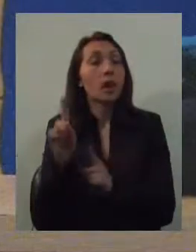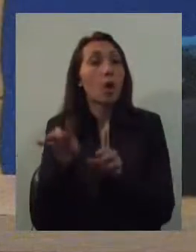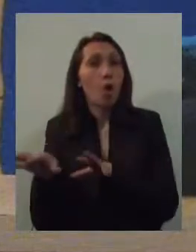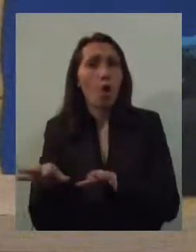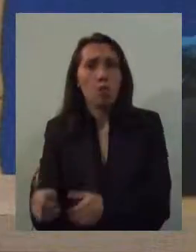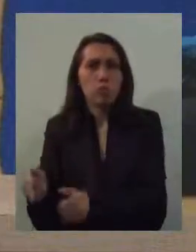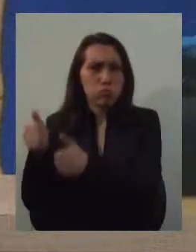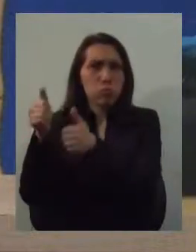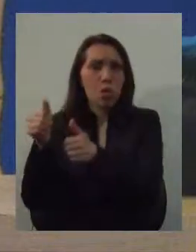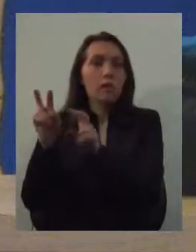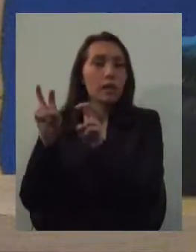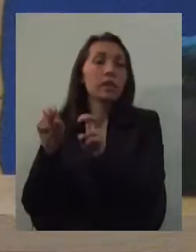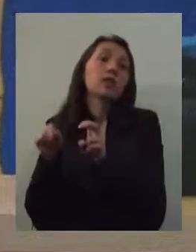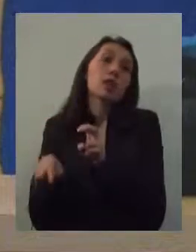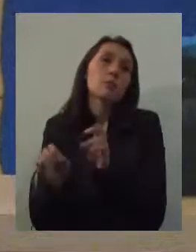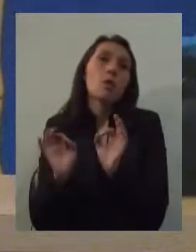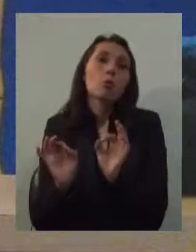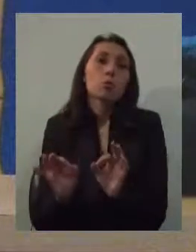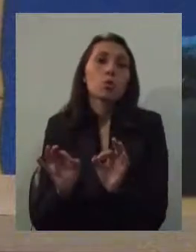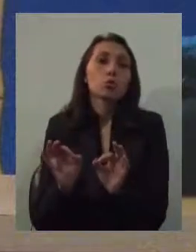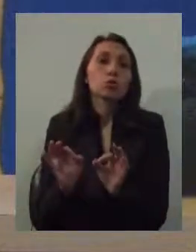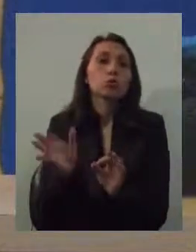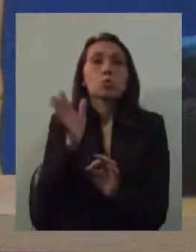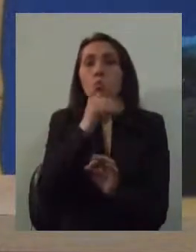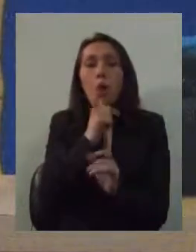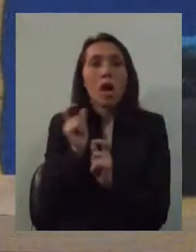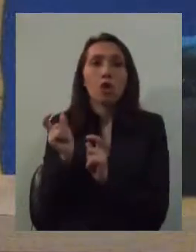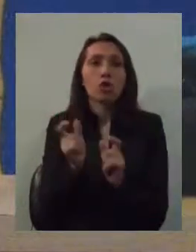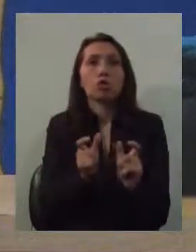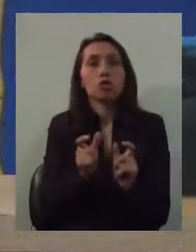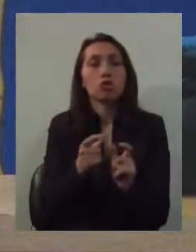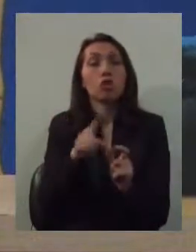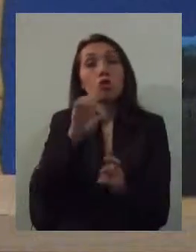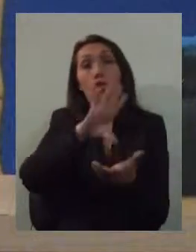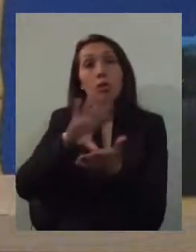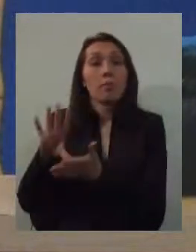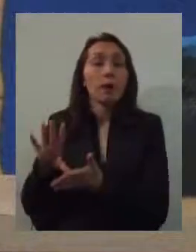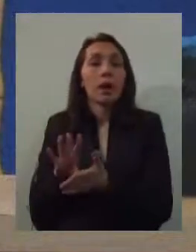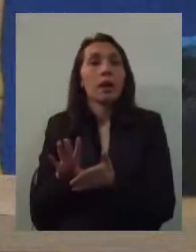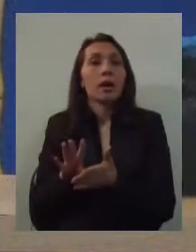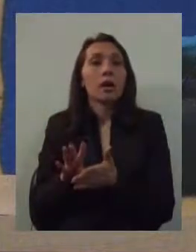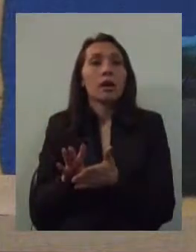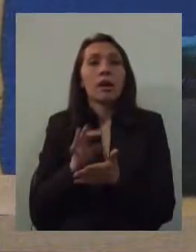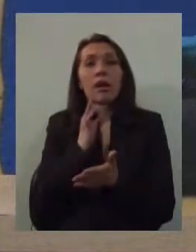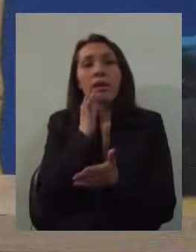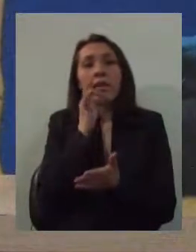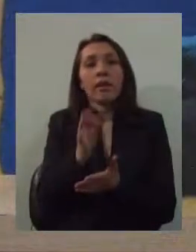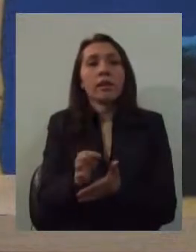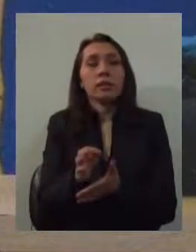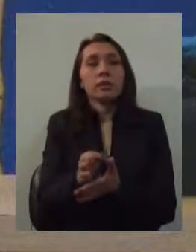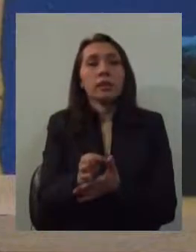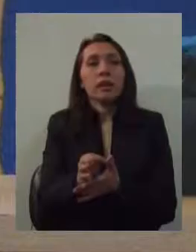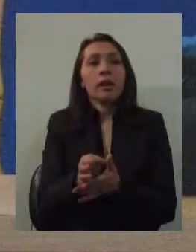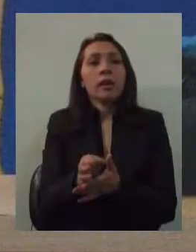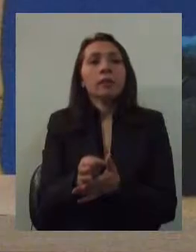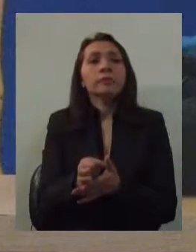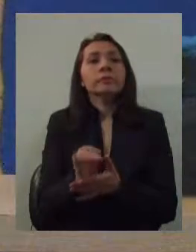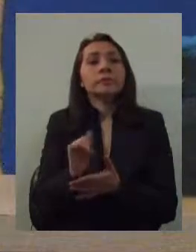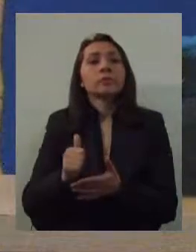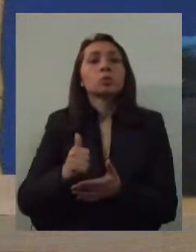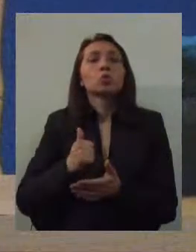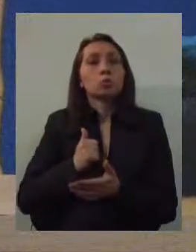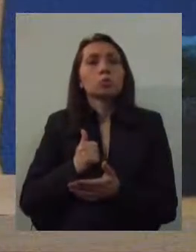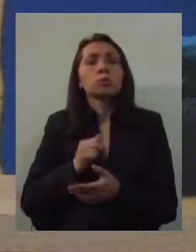muy bien en esta materia, porque precisamente no controla la jurisdicción extranjera, sino que dice que se cumplirán